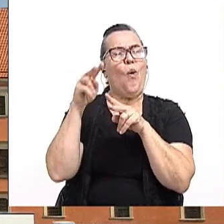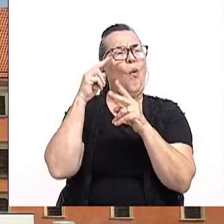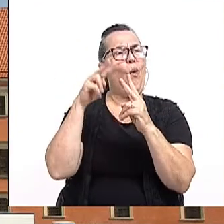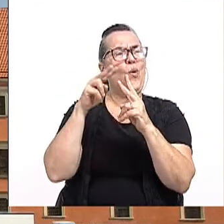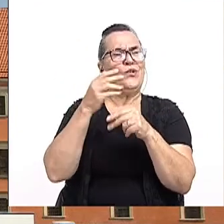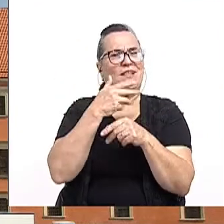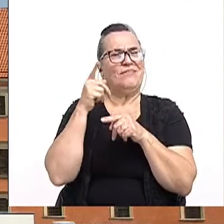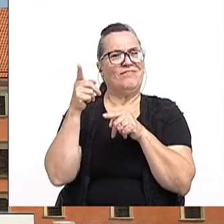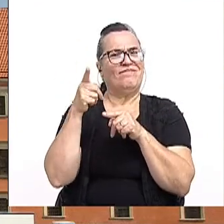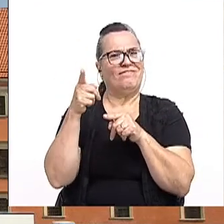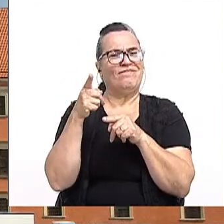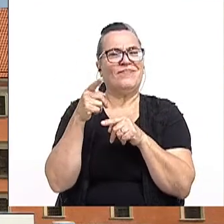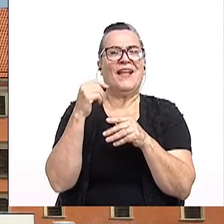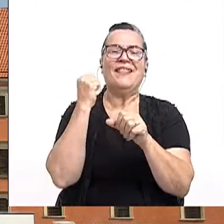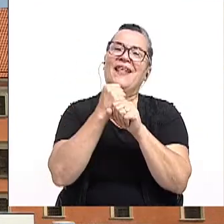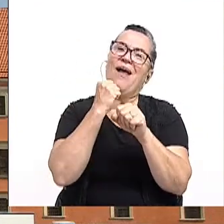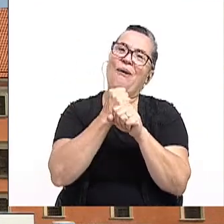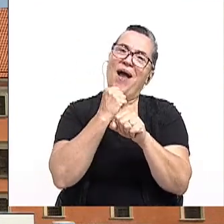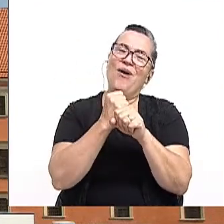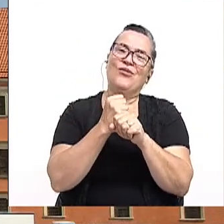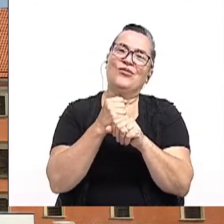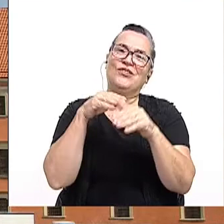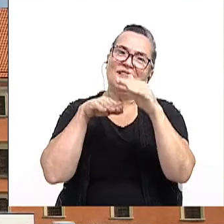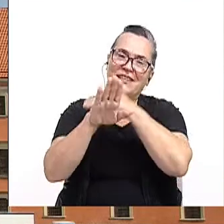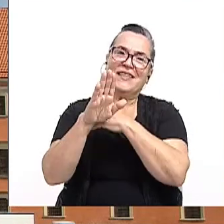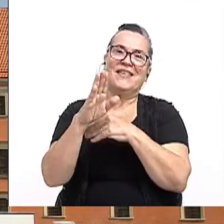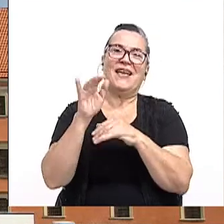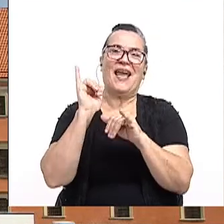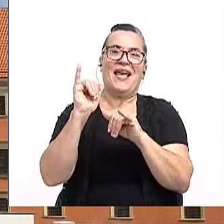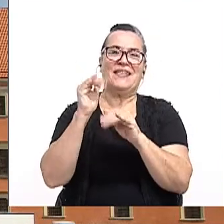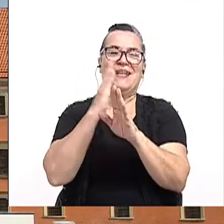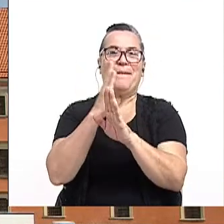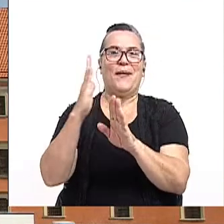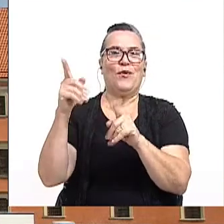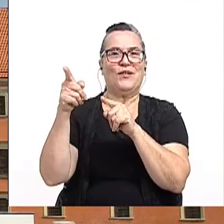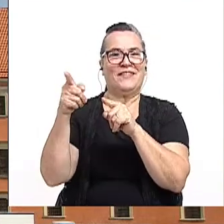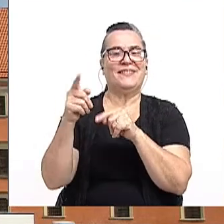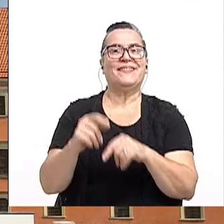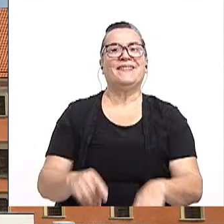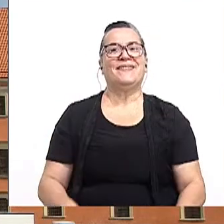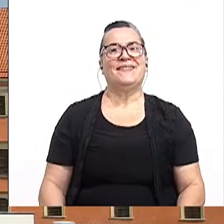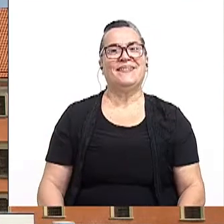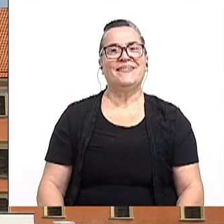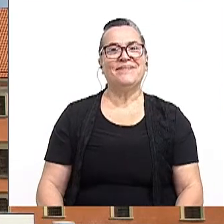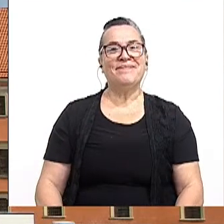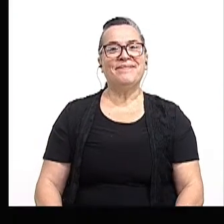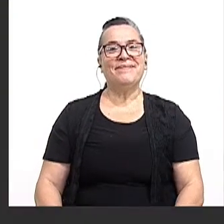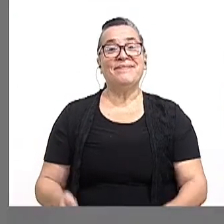más sobre estos trabajos que se encuentran en esta biblioteca.